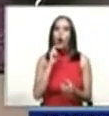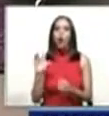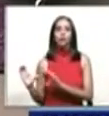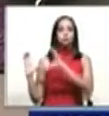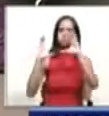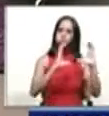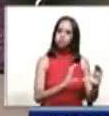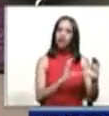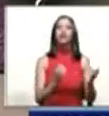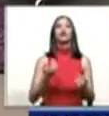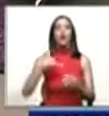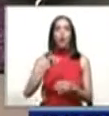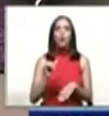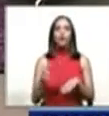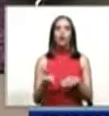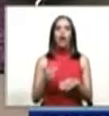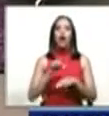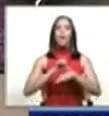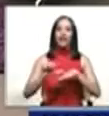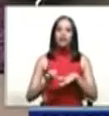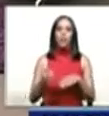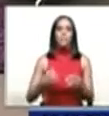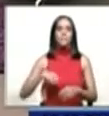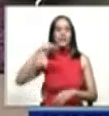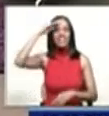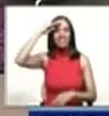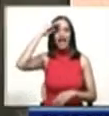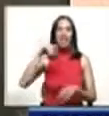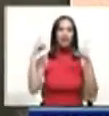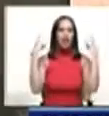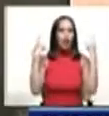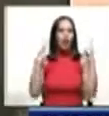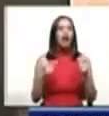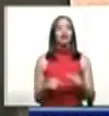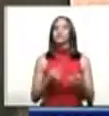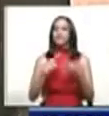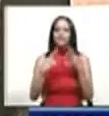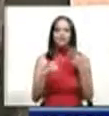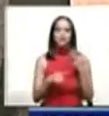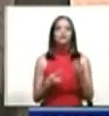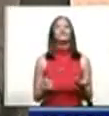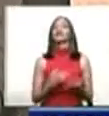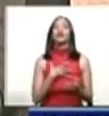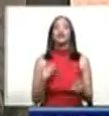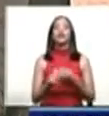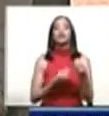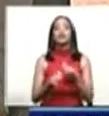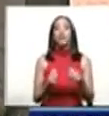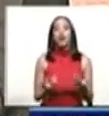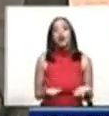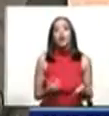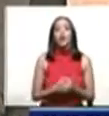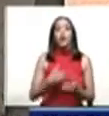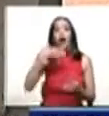operativo militar por allá, por Maiquetía, de La Guaira, para acá, etcétera, etcétera? Y lo fue lo que hicieron con Gaddafi, se quedaron con el oro, se quedaron con las